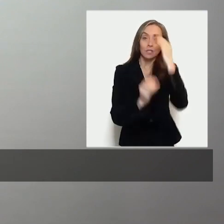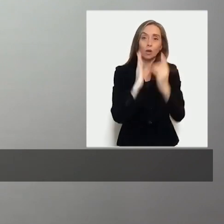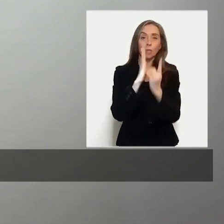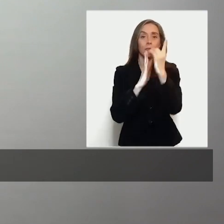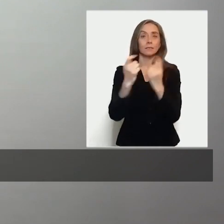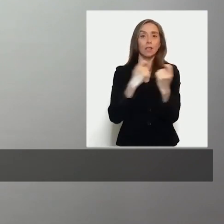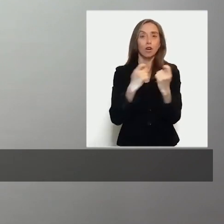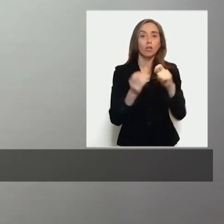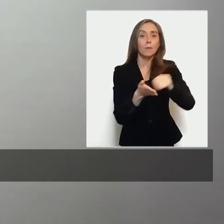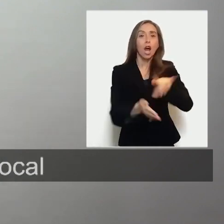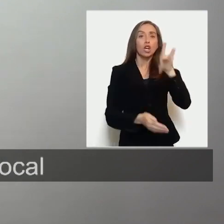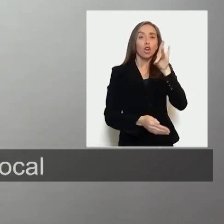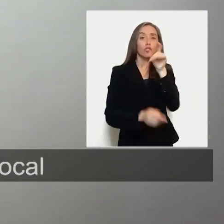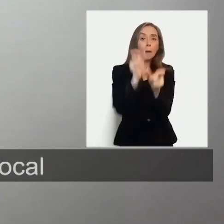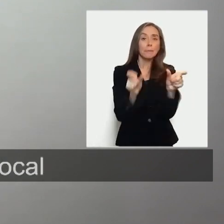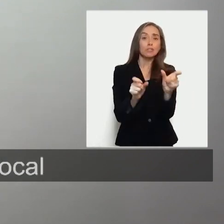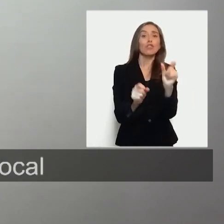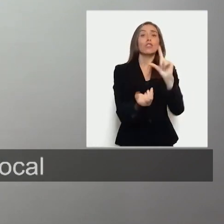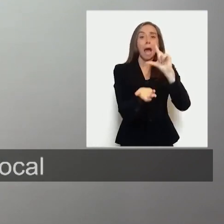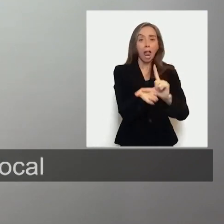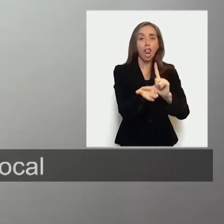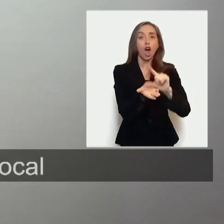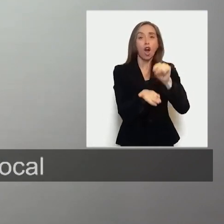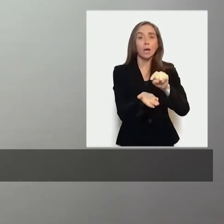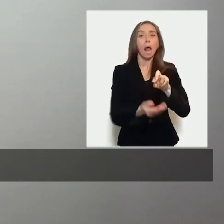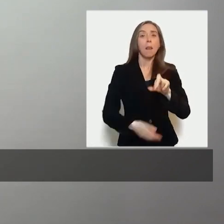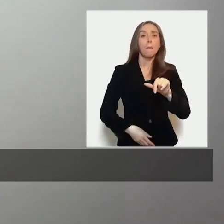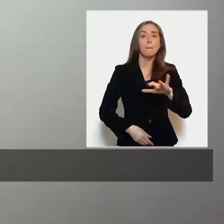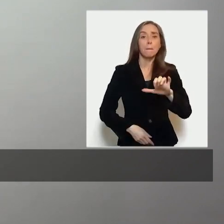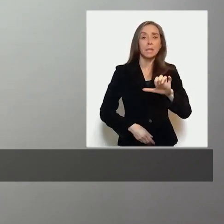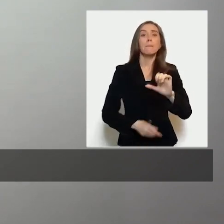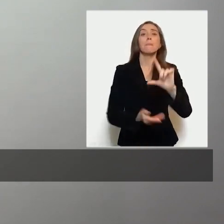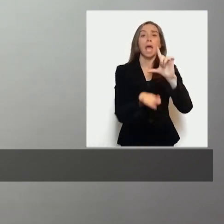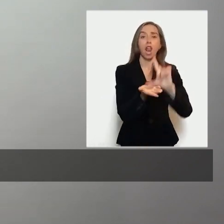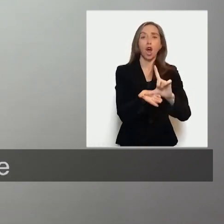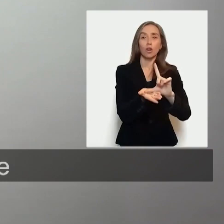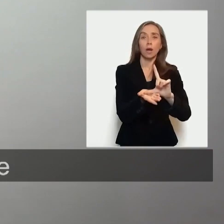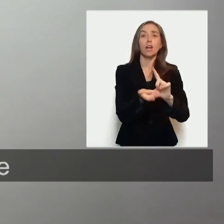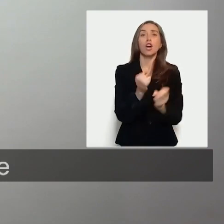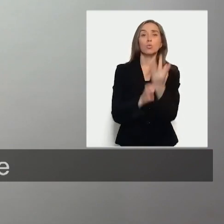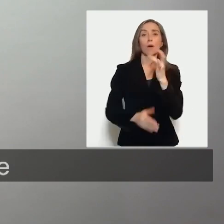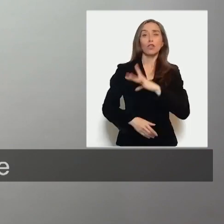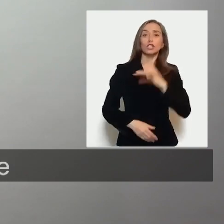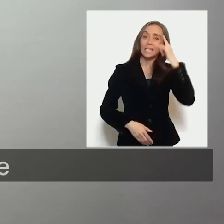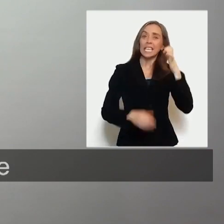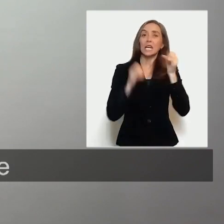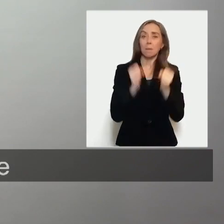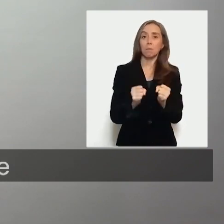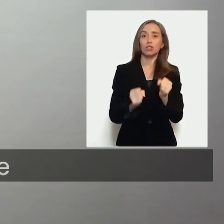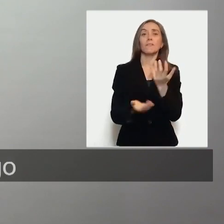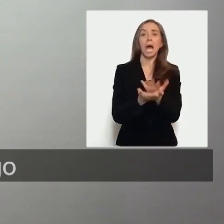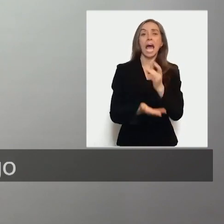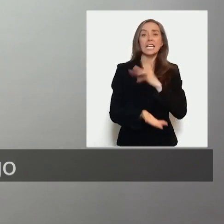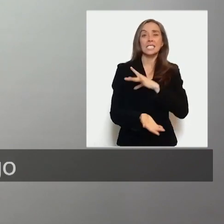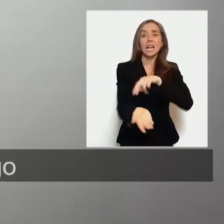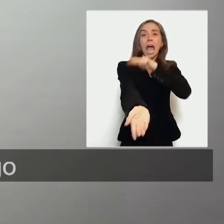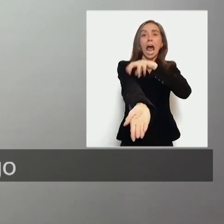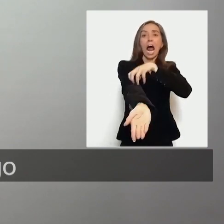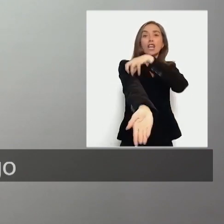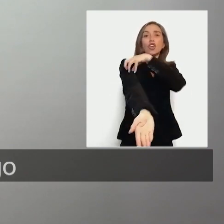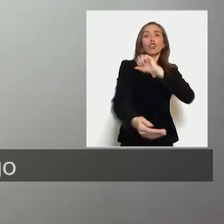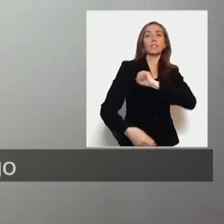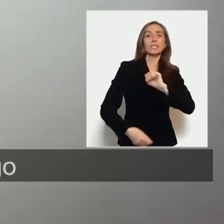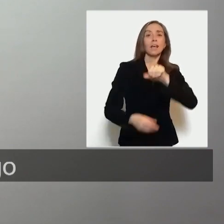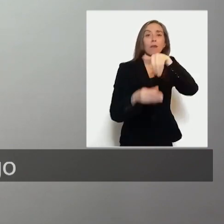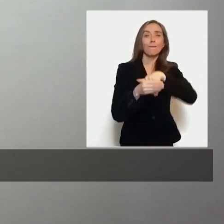carabineros, en el crecimiento económico, en la contratación de mano de obra local y pymes locales. Creo que un nuevo Chile es posible y que hay Chile